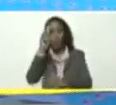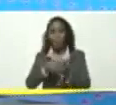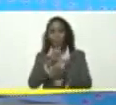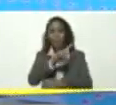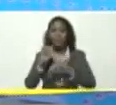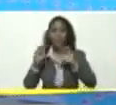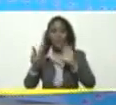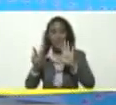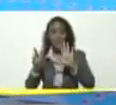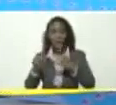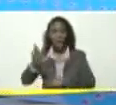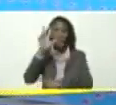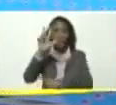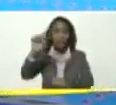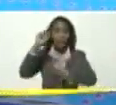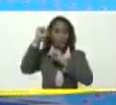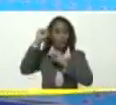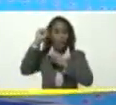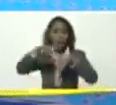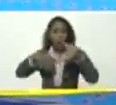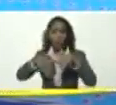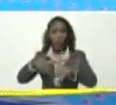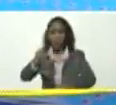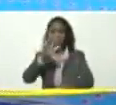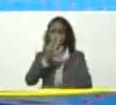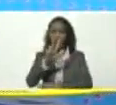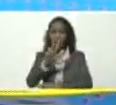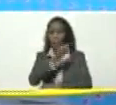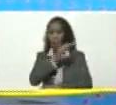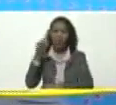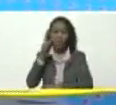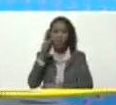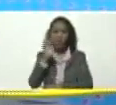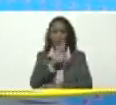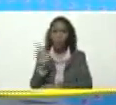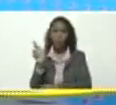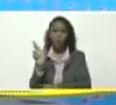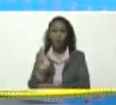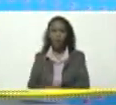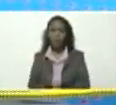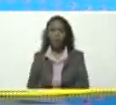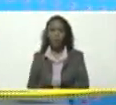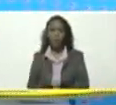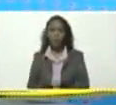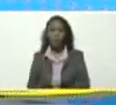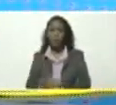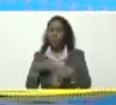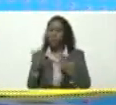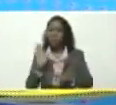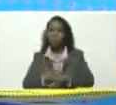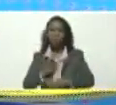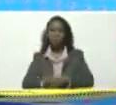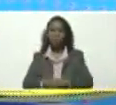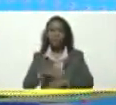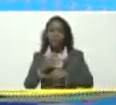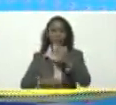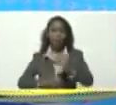Tres victorias electorales, tres éxitos republicanos. ¿Y qué pasó? Se